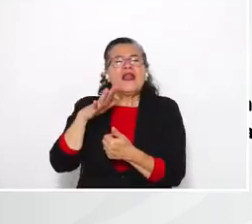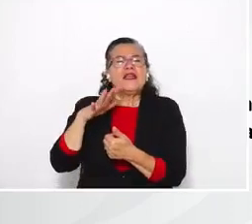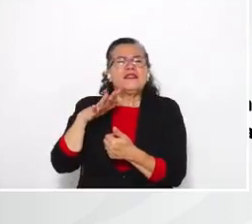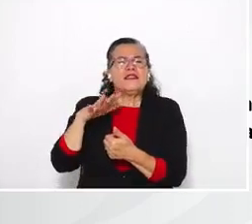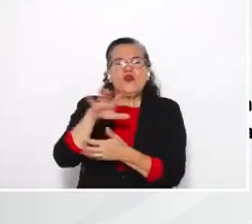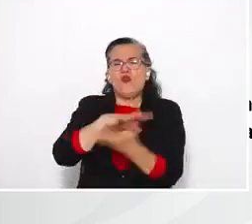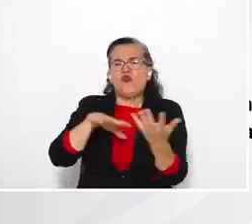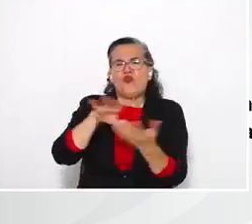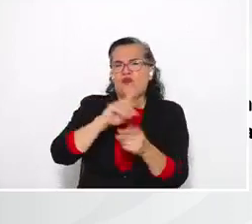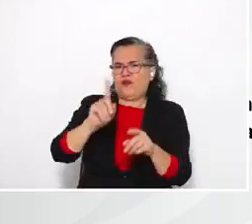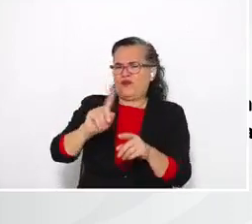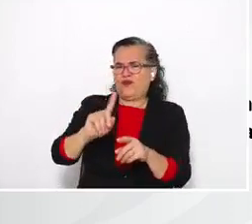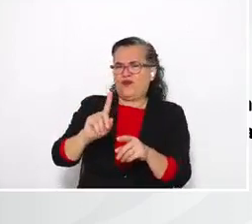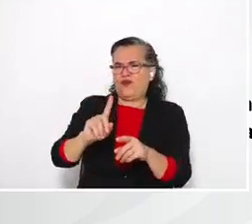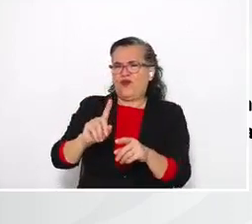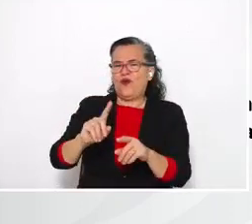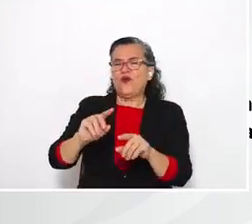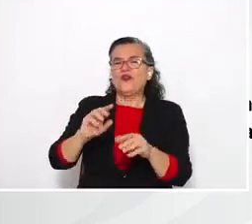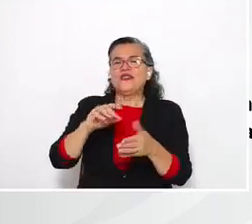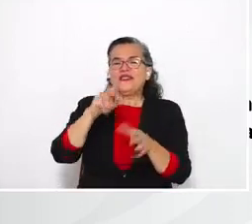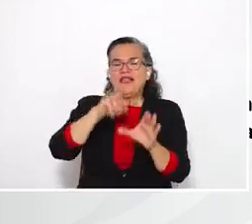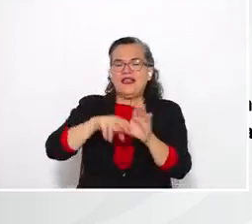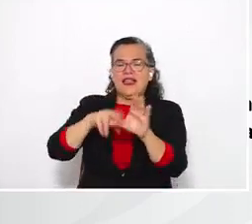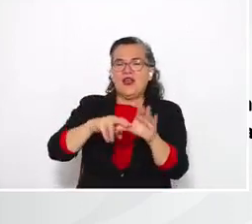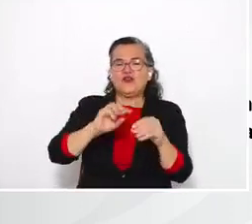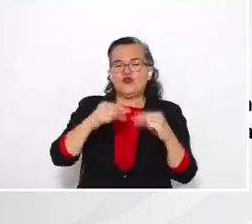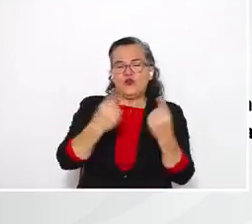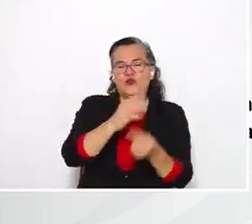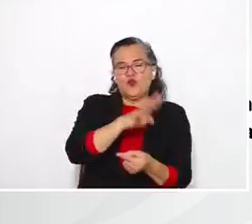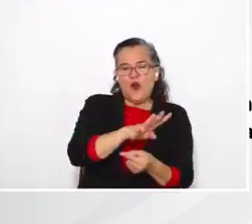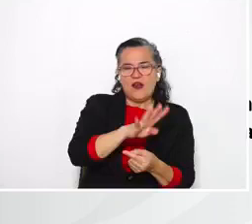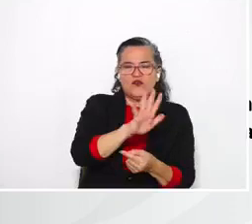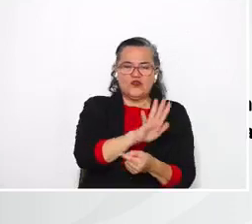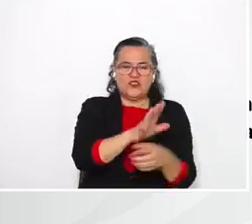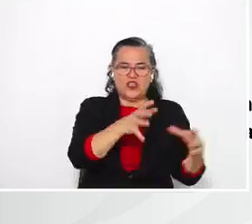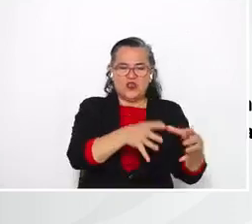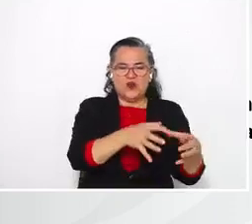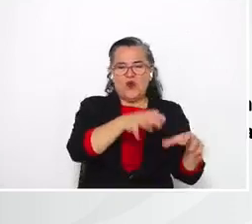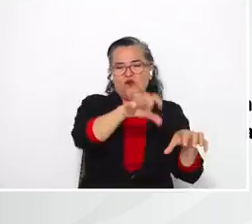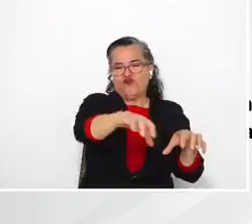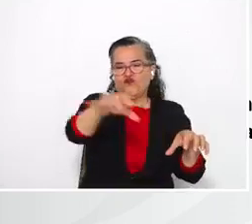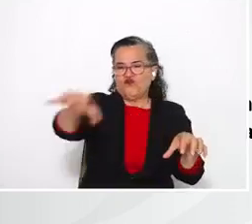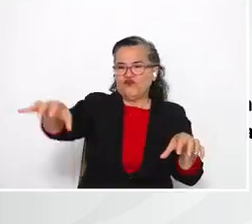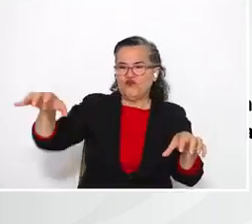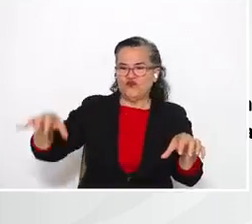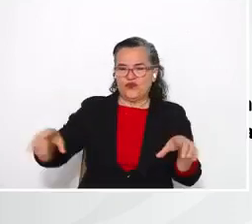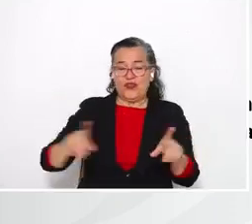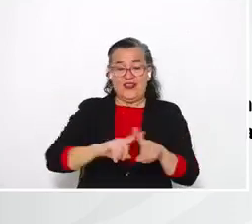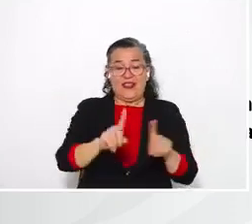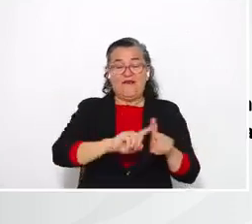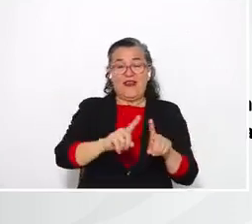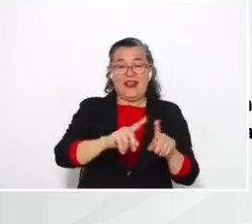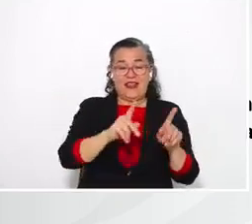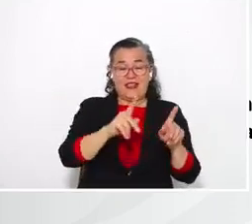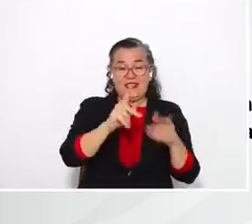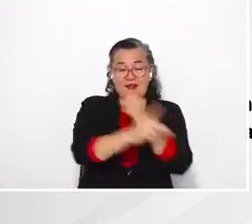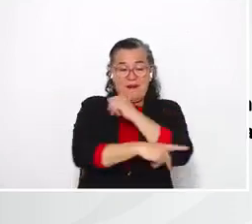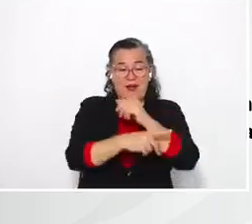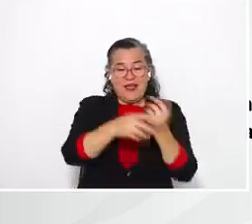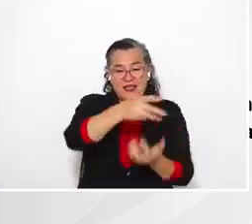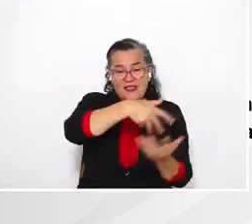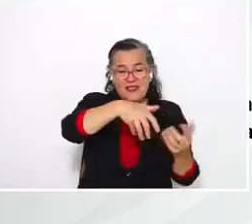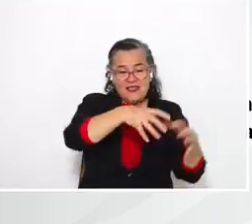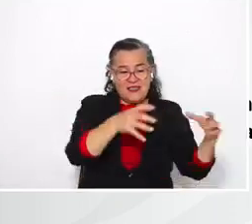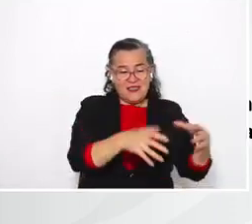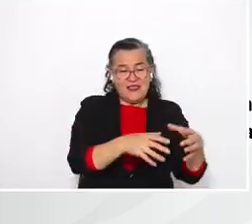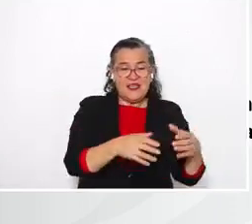están sentados en grupos de 4 o 5 y generalmente de diferentes países y con mezcla de